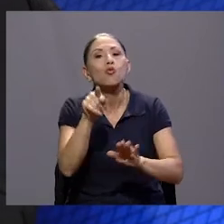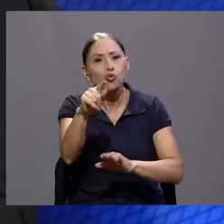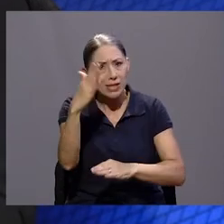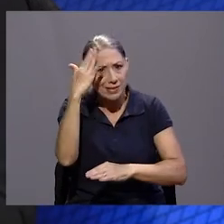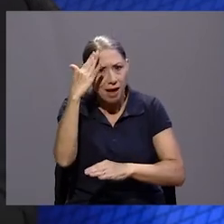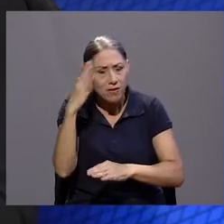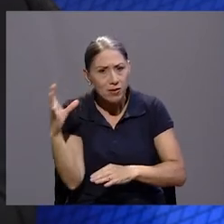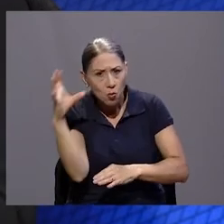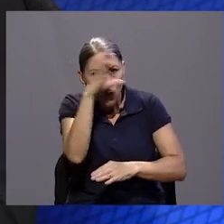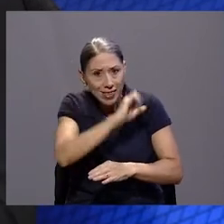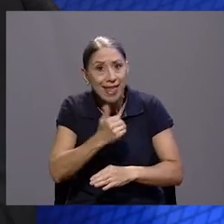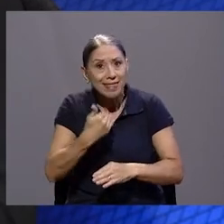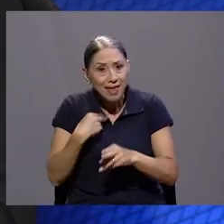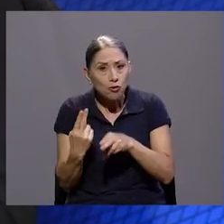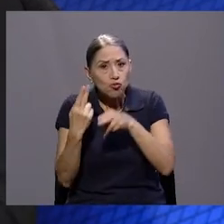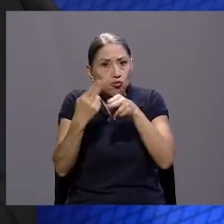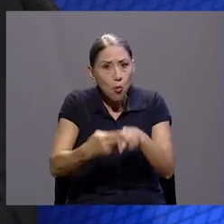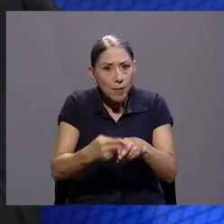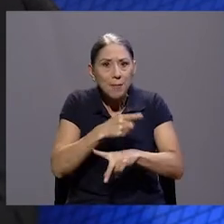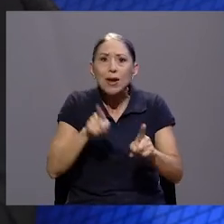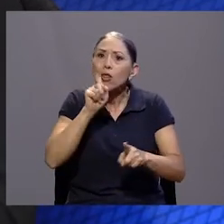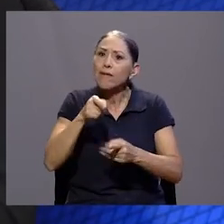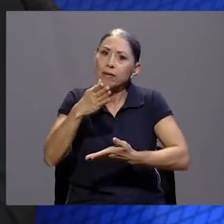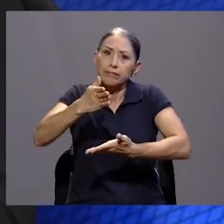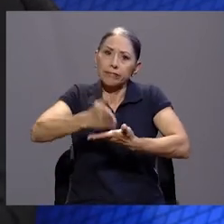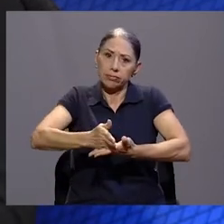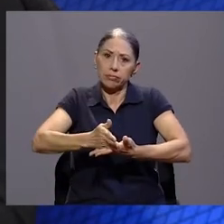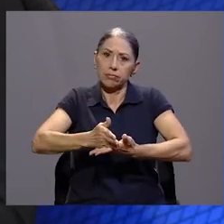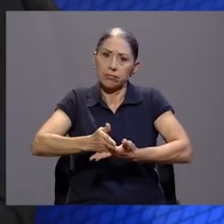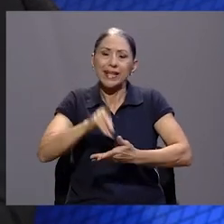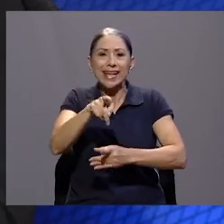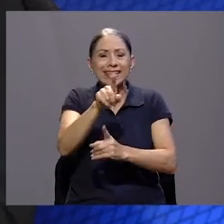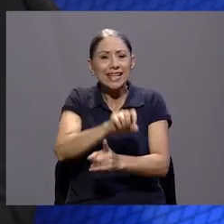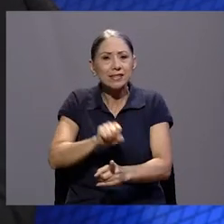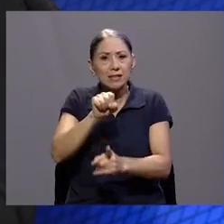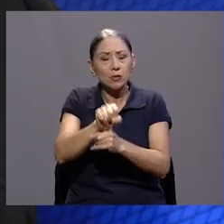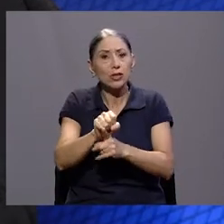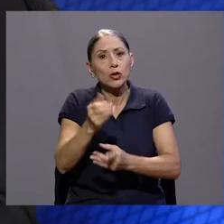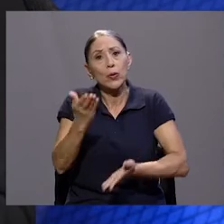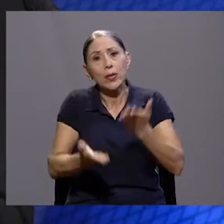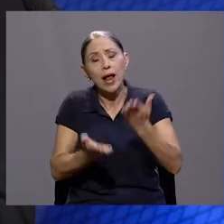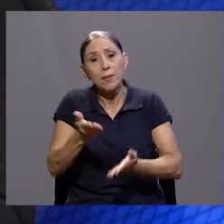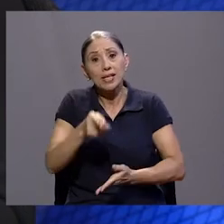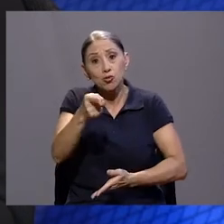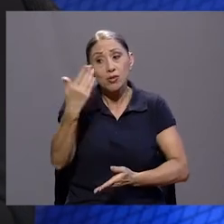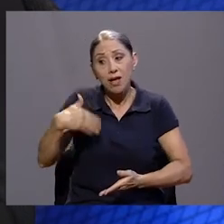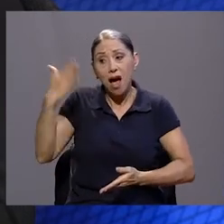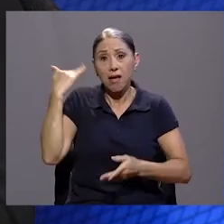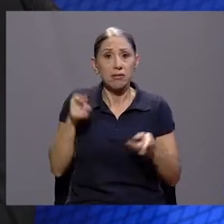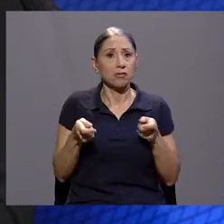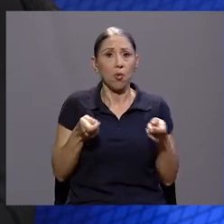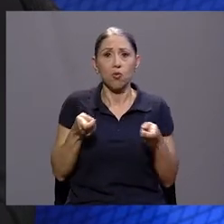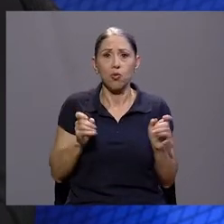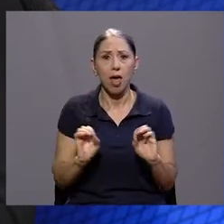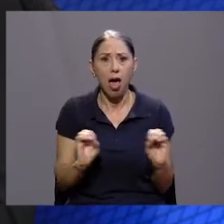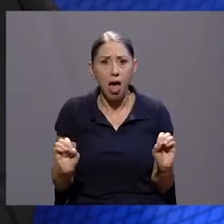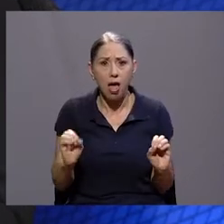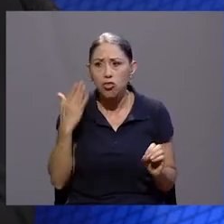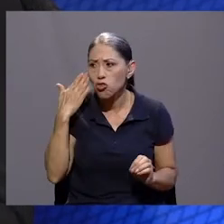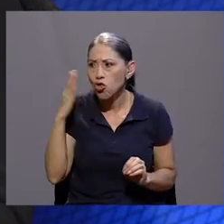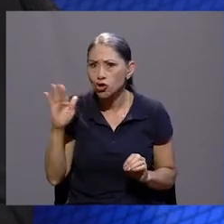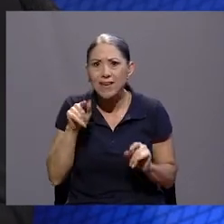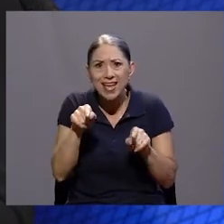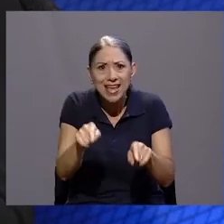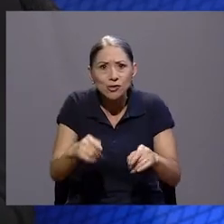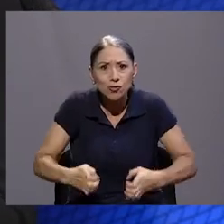tiene un nombre pero también hay que buscar alternativas para salir de ahí porque es una situación a la cual tal vez no teníamos control antes porque no sabíamos que